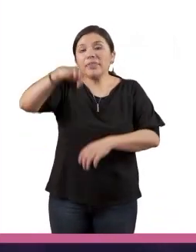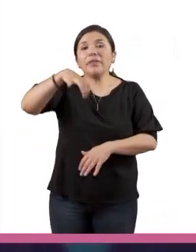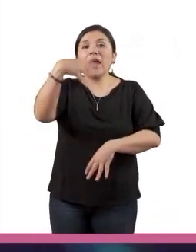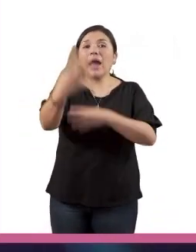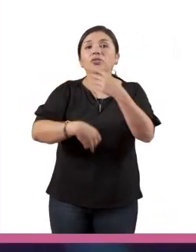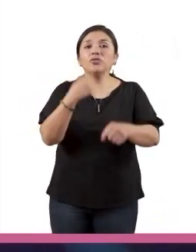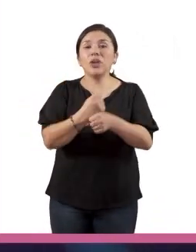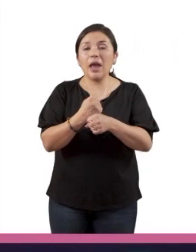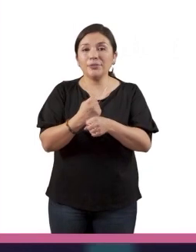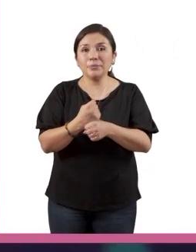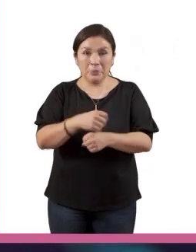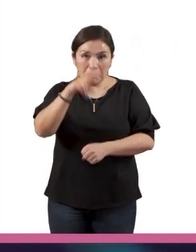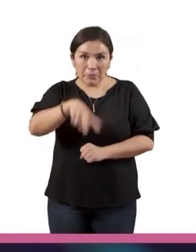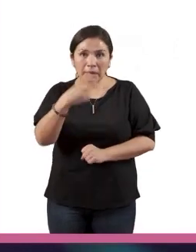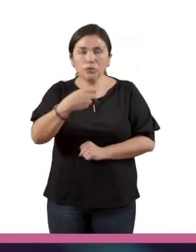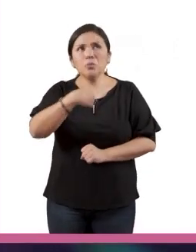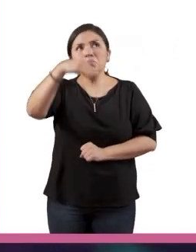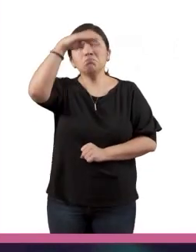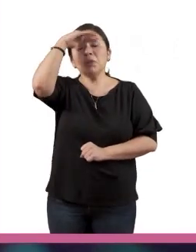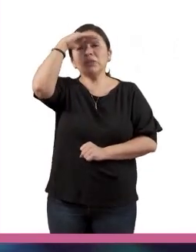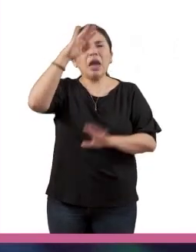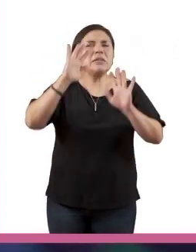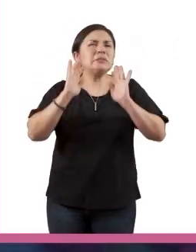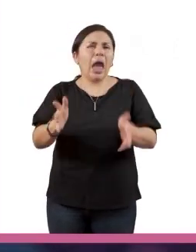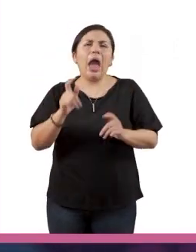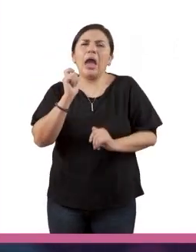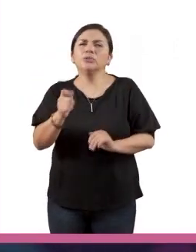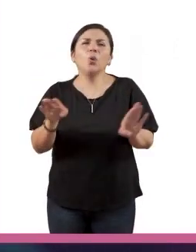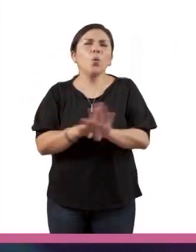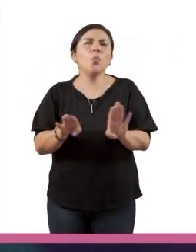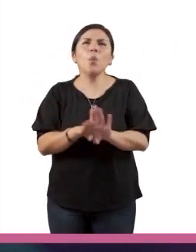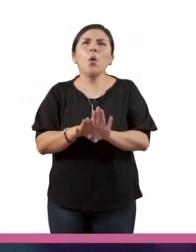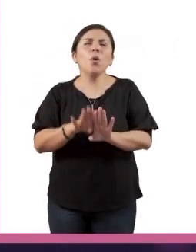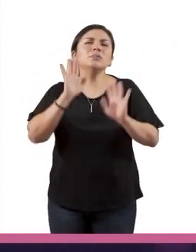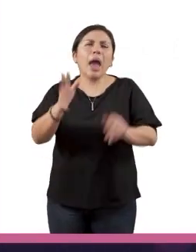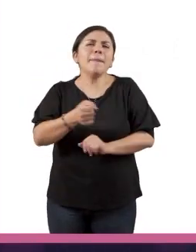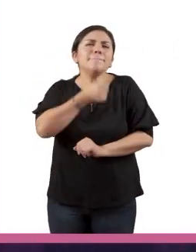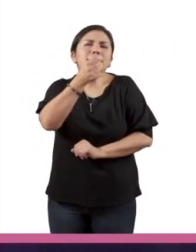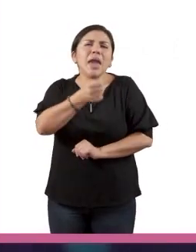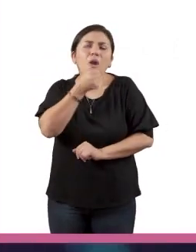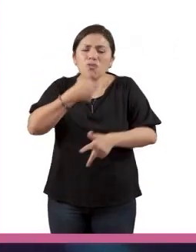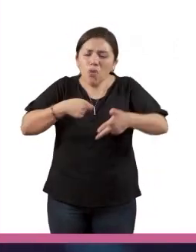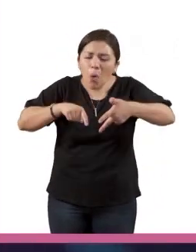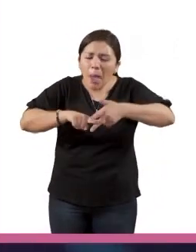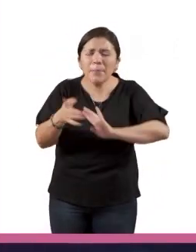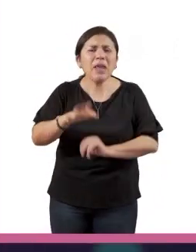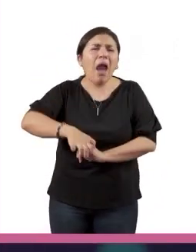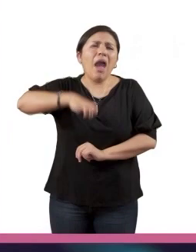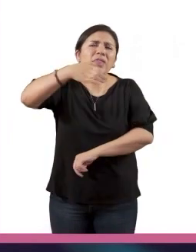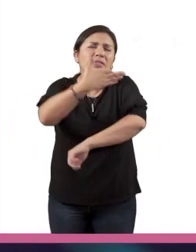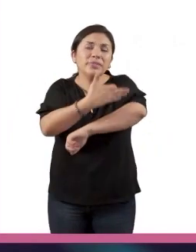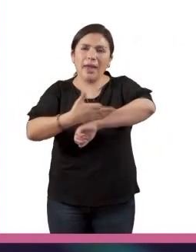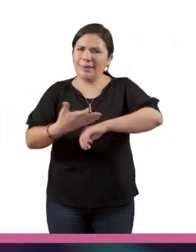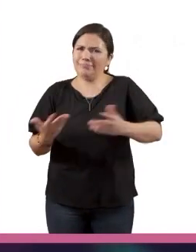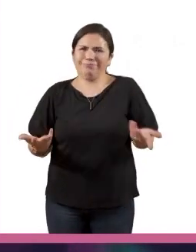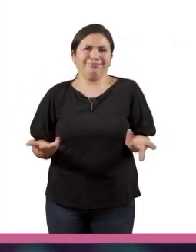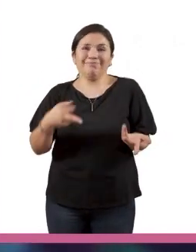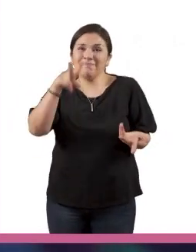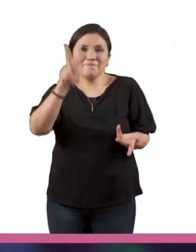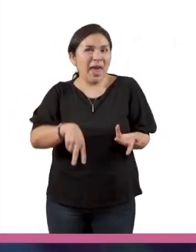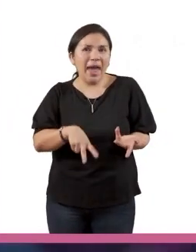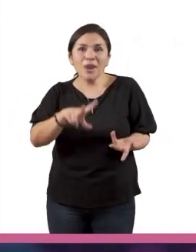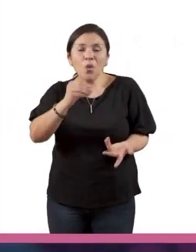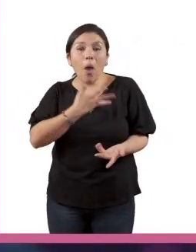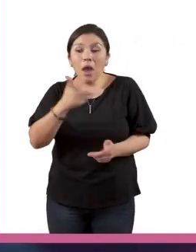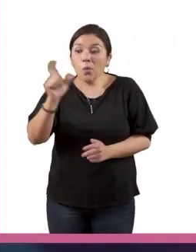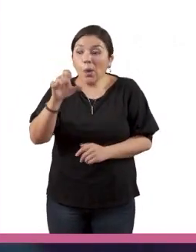años. Entonces yo pensé que ya estaba muy, muy viejita para empezar este camino, pero realmente no